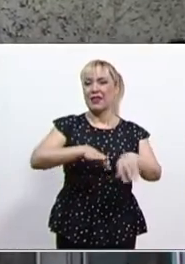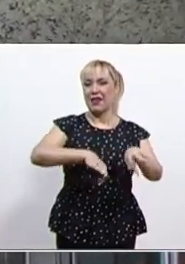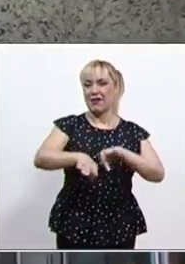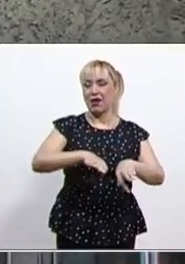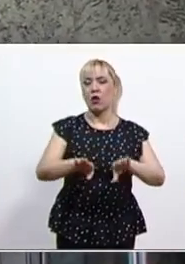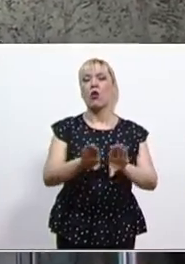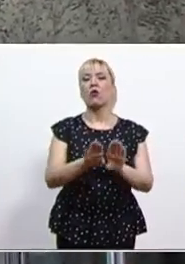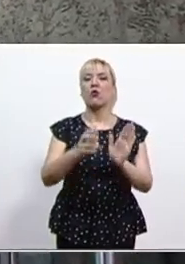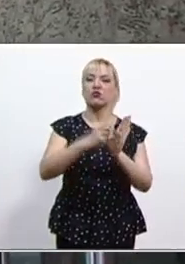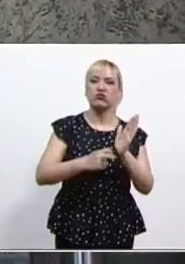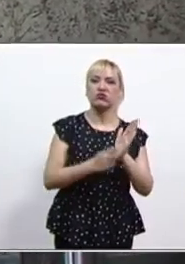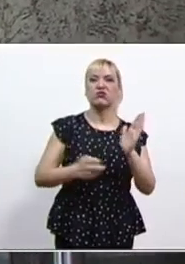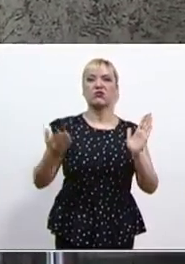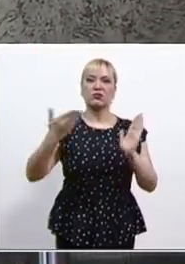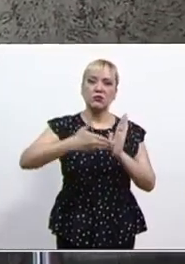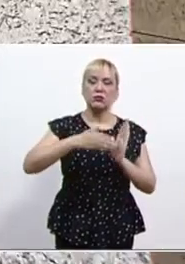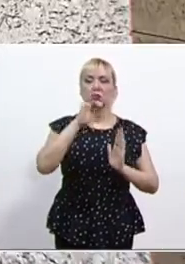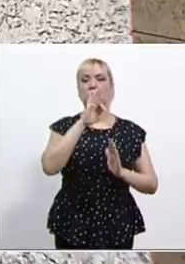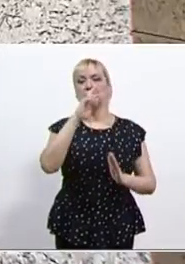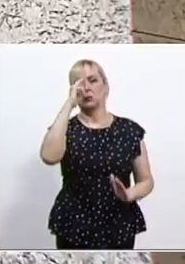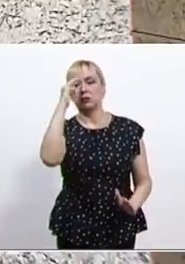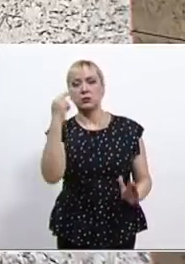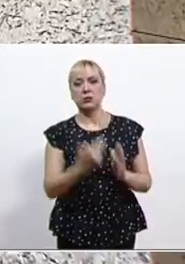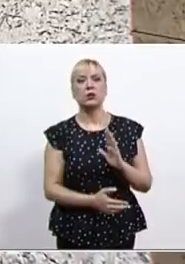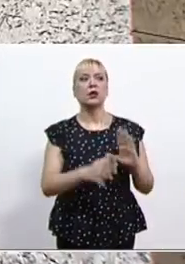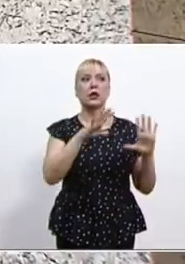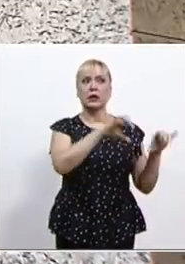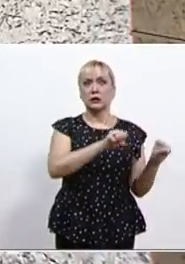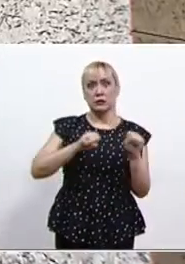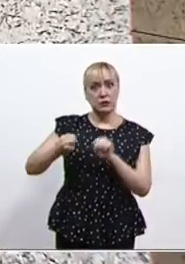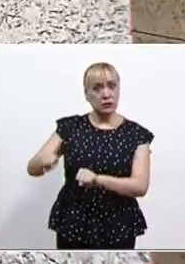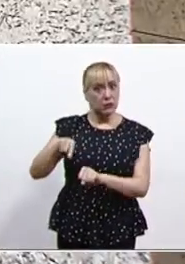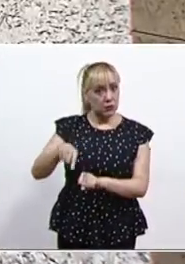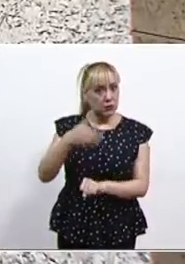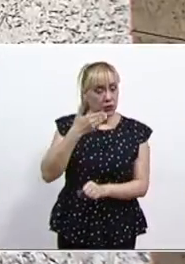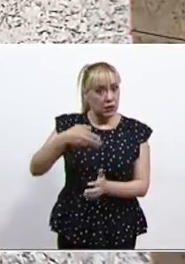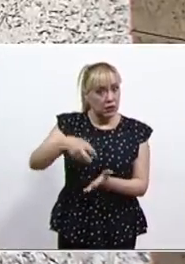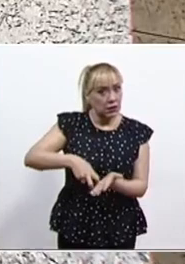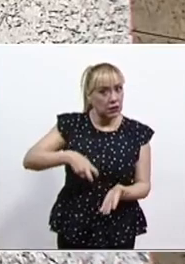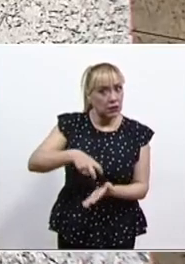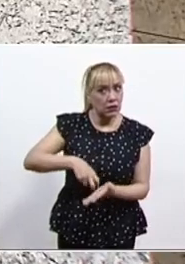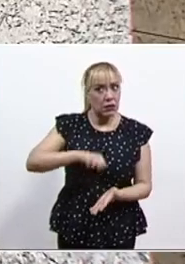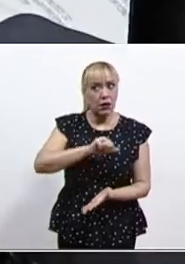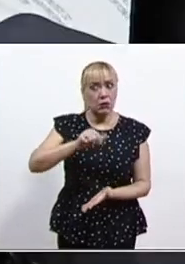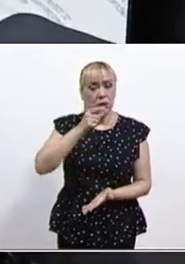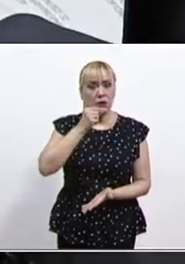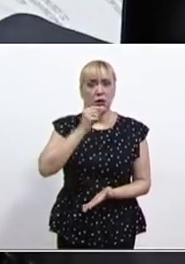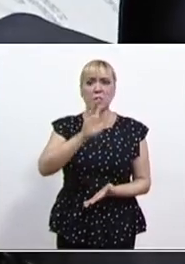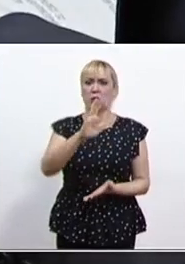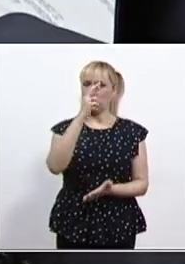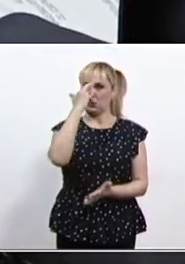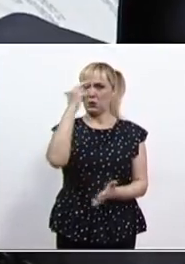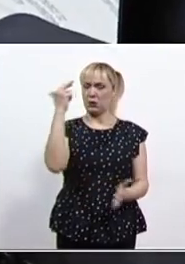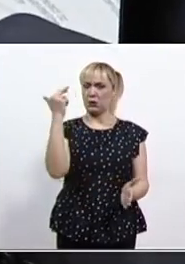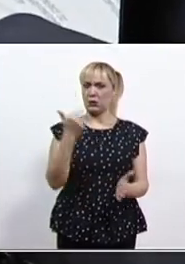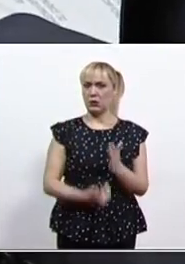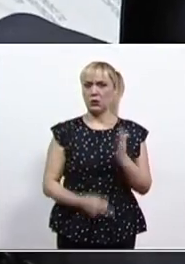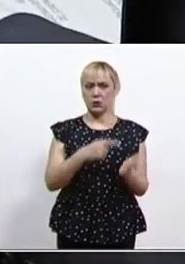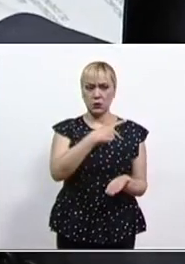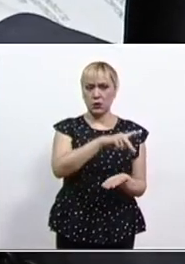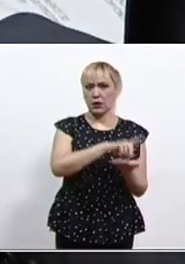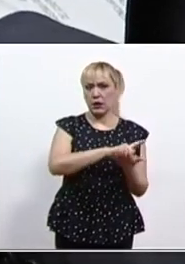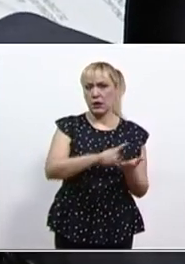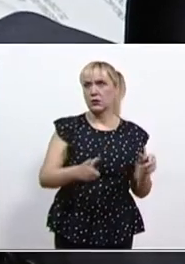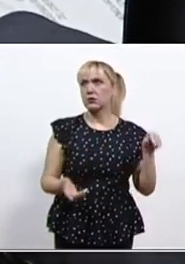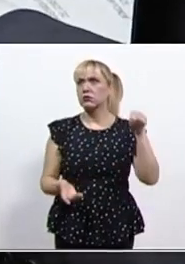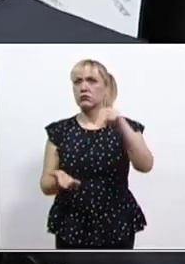y la disposición que preveía la figura del arresto como medida de corrección disciplinaria, pues violaba el derecho de audiencia. En contraste,